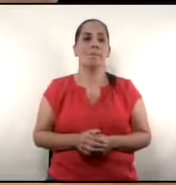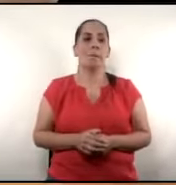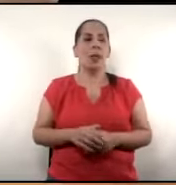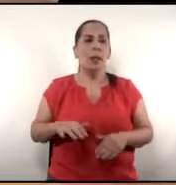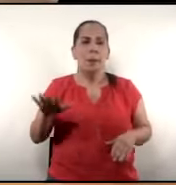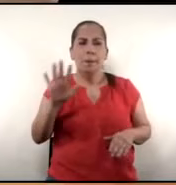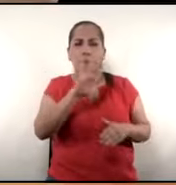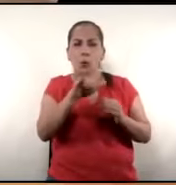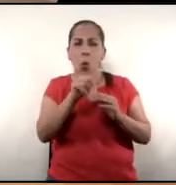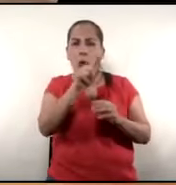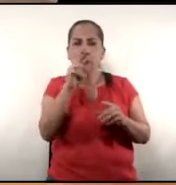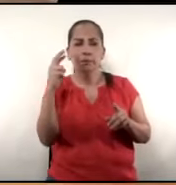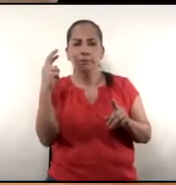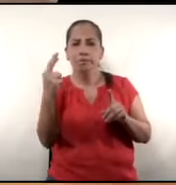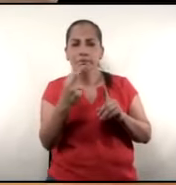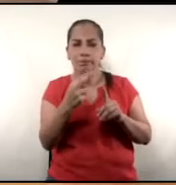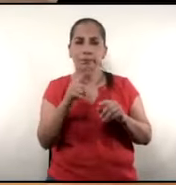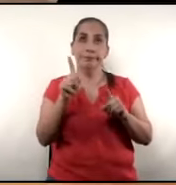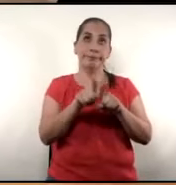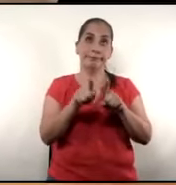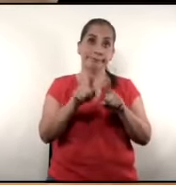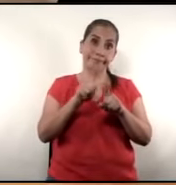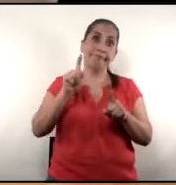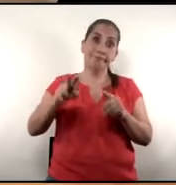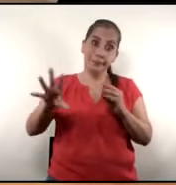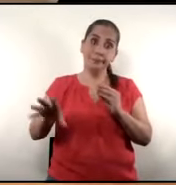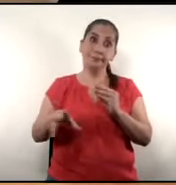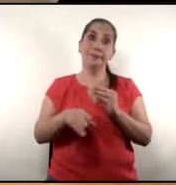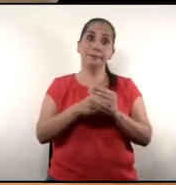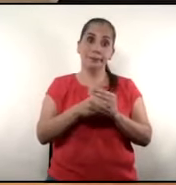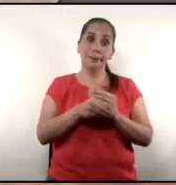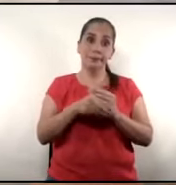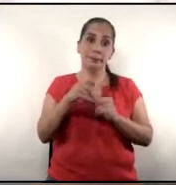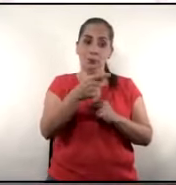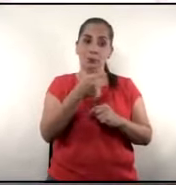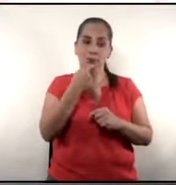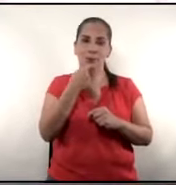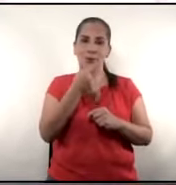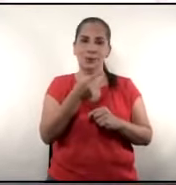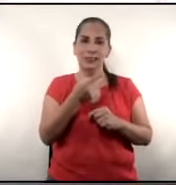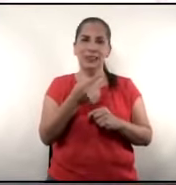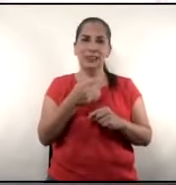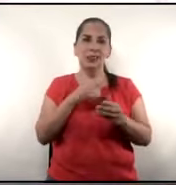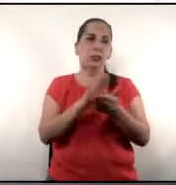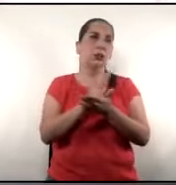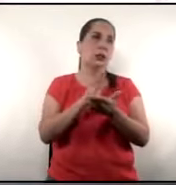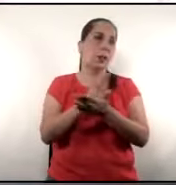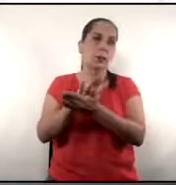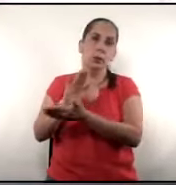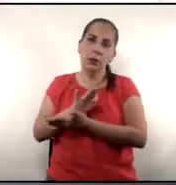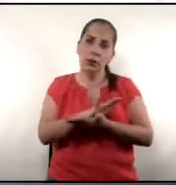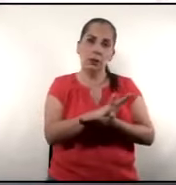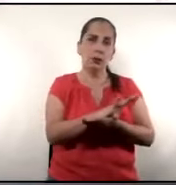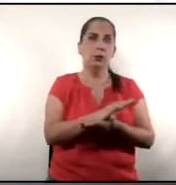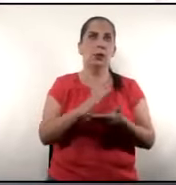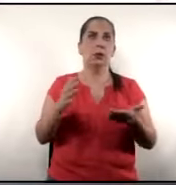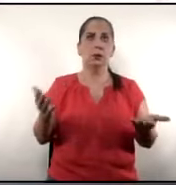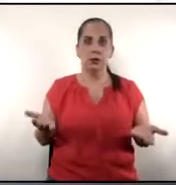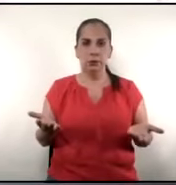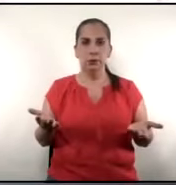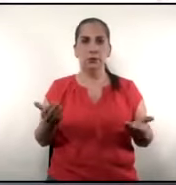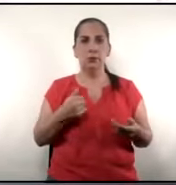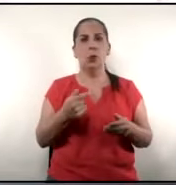que sumarle, como si fuera poco, eso que usted está diciendo, la tramitomanía, con un